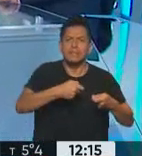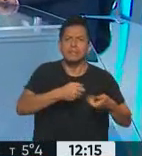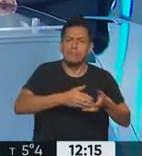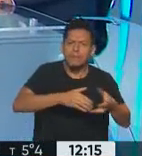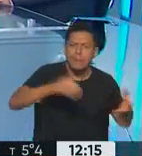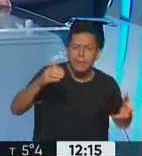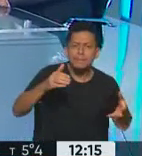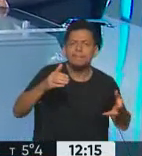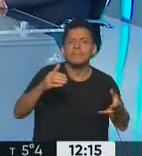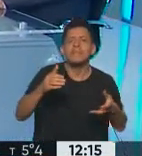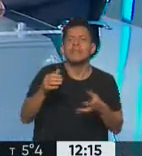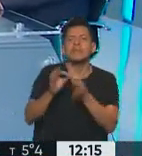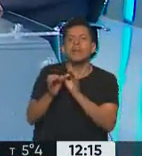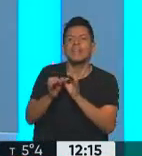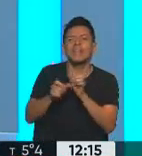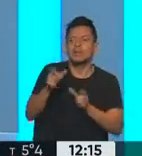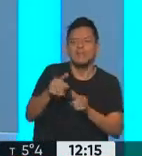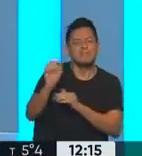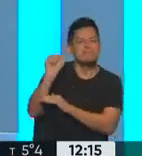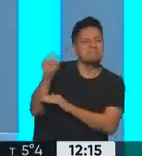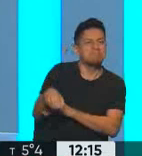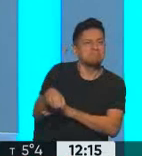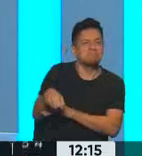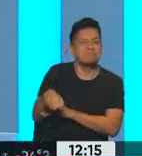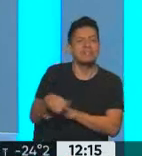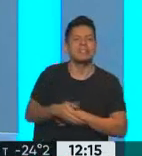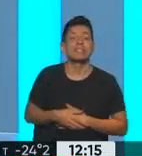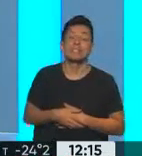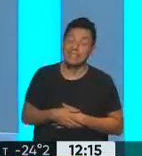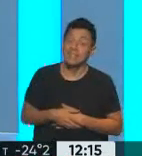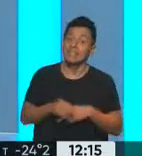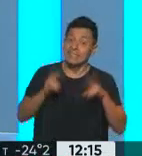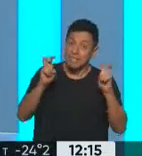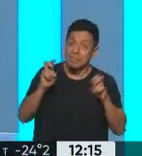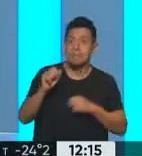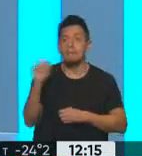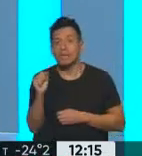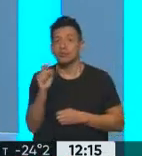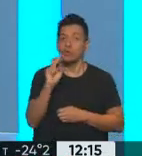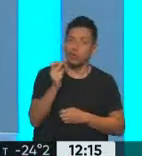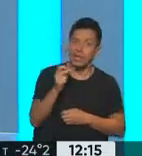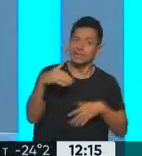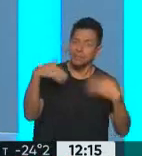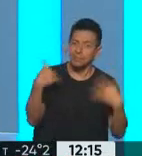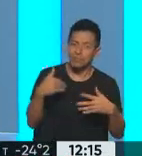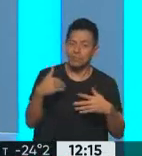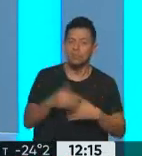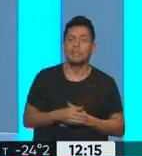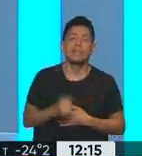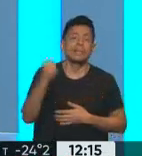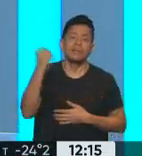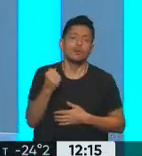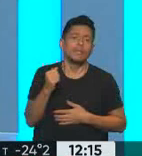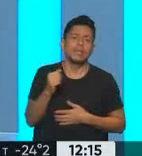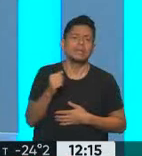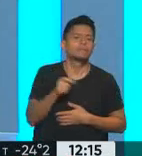dejó de querer? Sí, bueno, pero eso es un problema que tiene Argentina con el peso y el dólar, ¿no? El problema de toda economía bimonetaria es que la gente prefiere